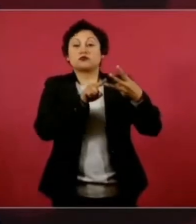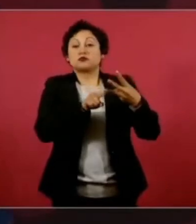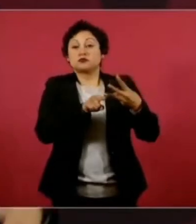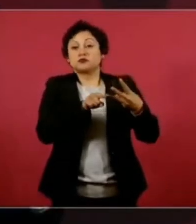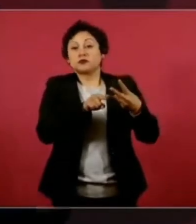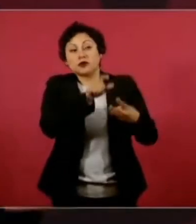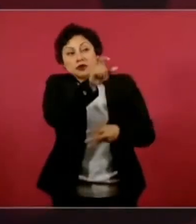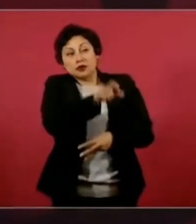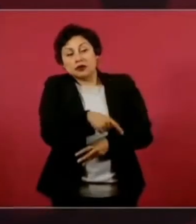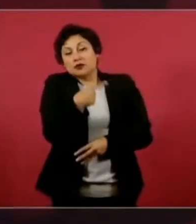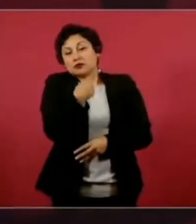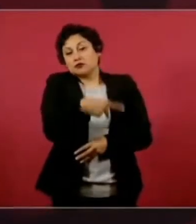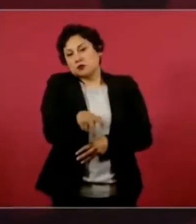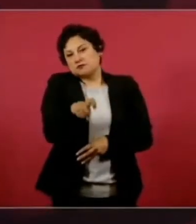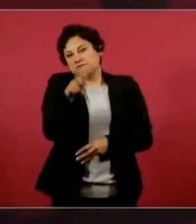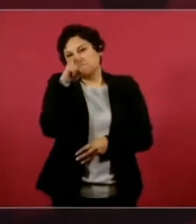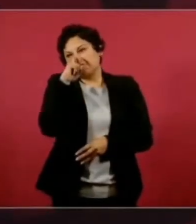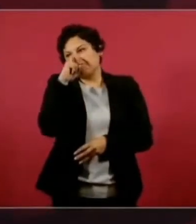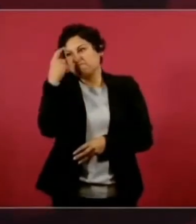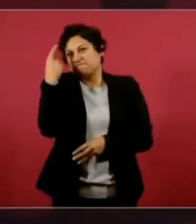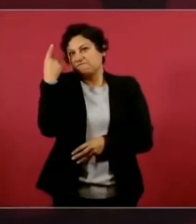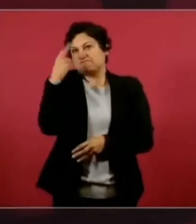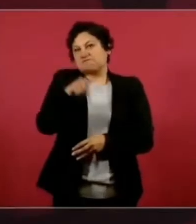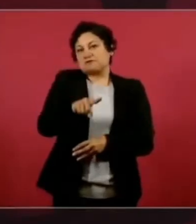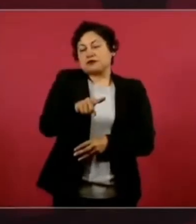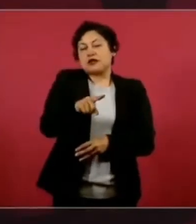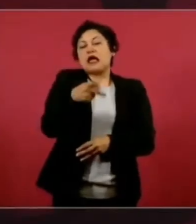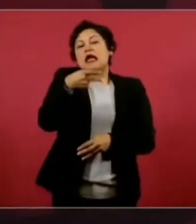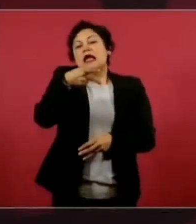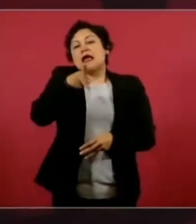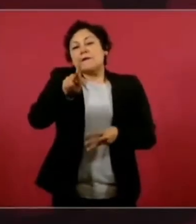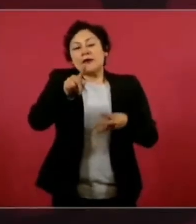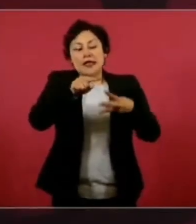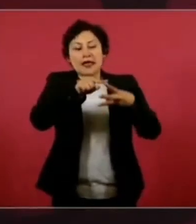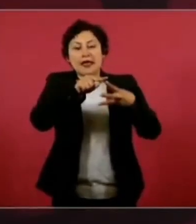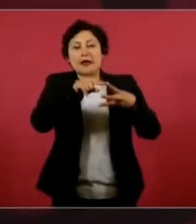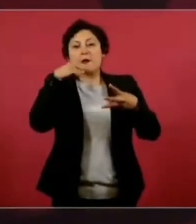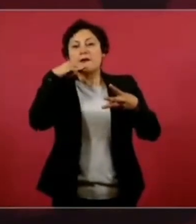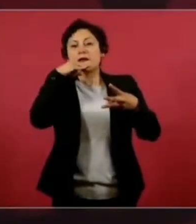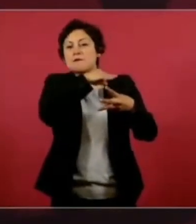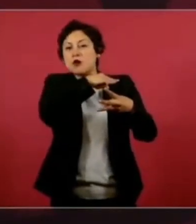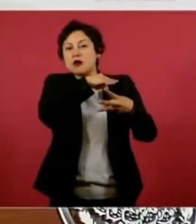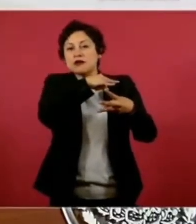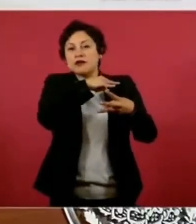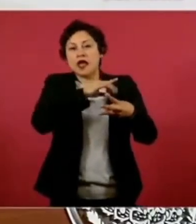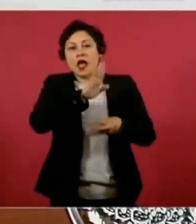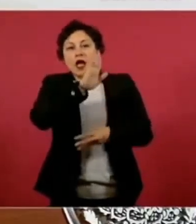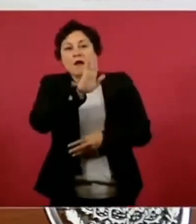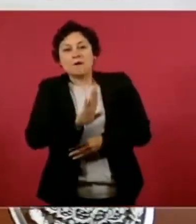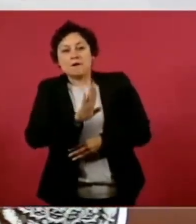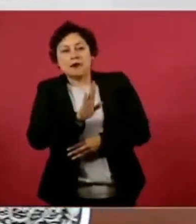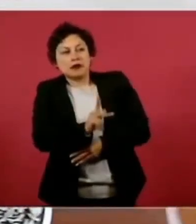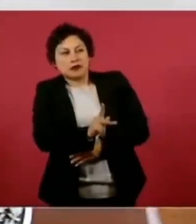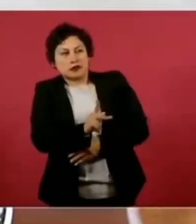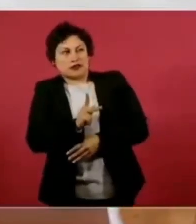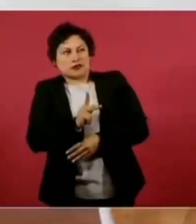pero como son muy hipócritas, falsarios, ahora resulta, ¿sí?, que no